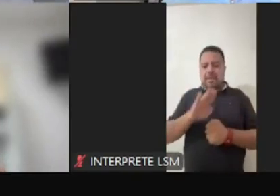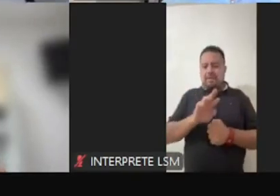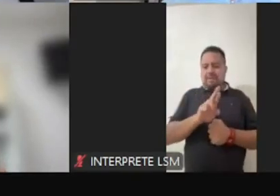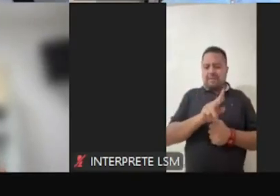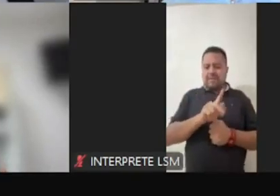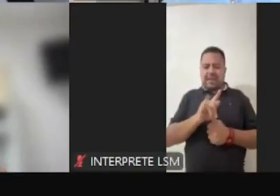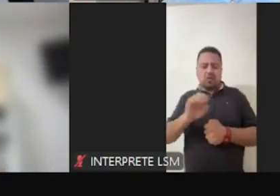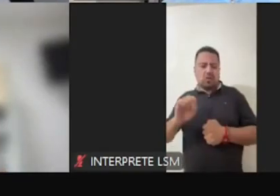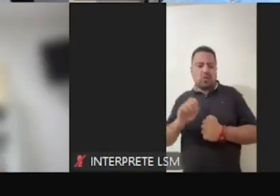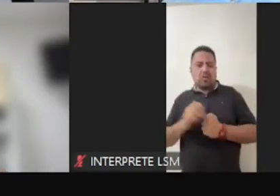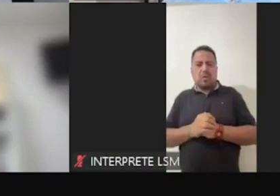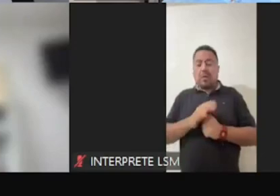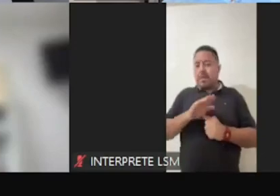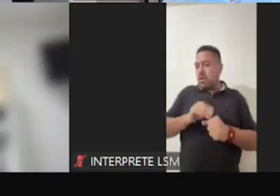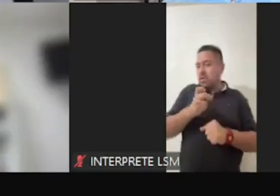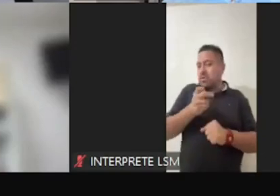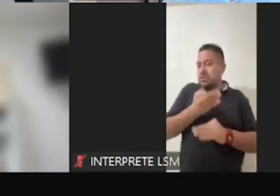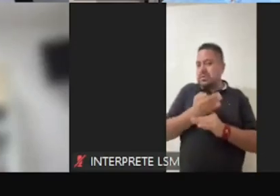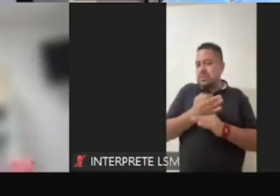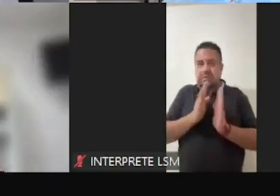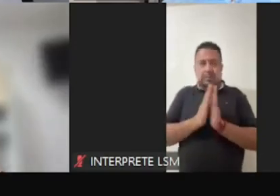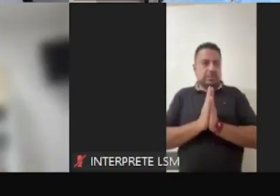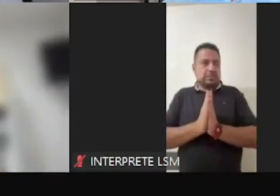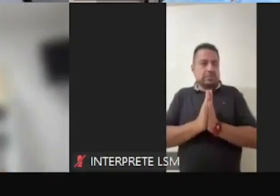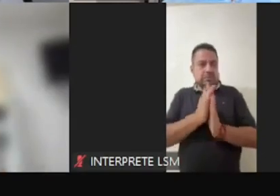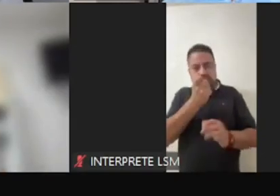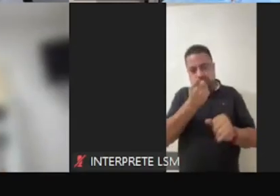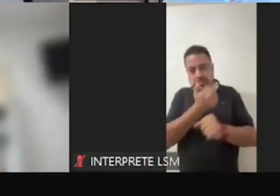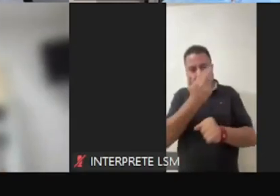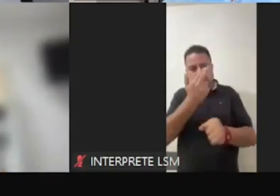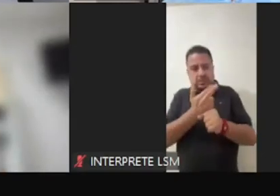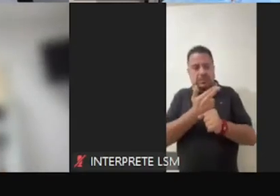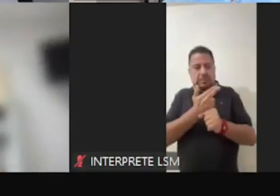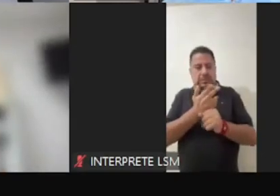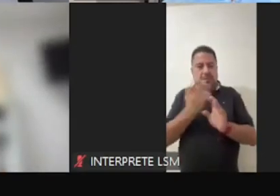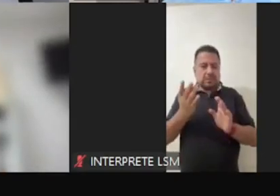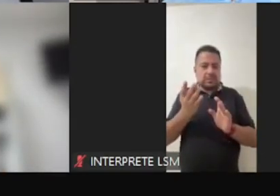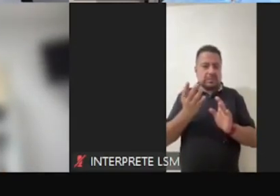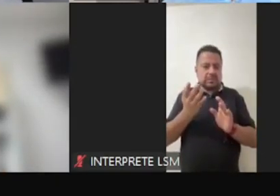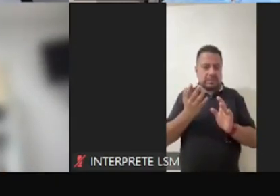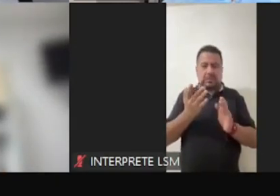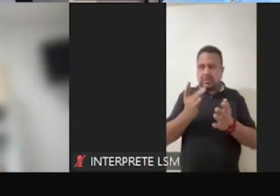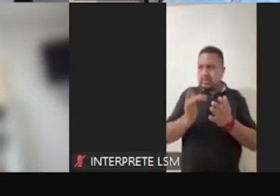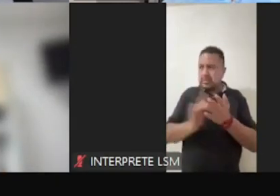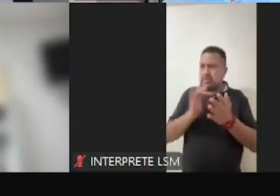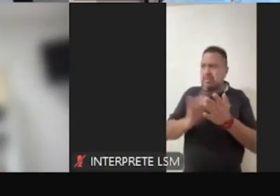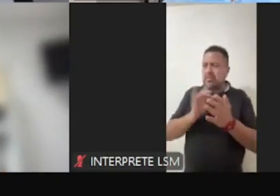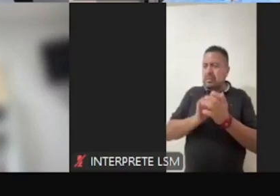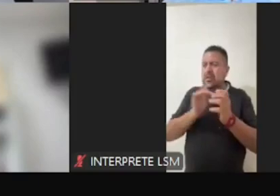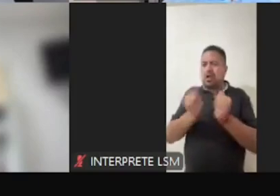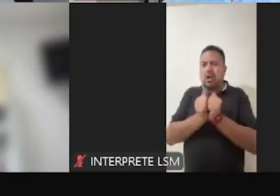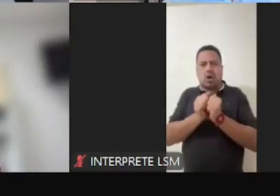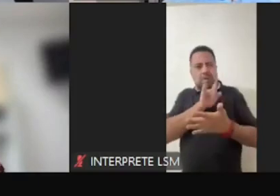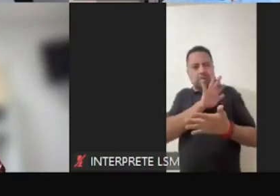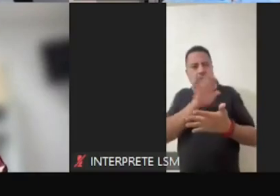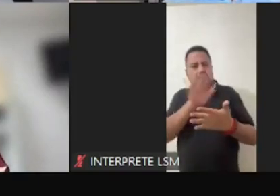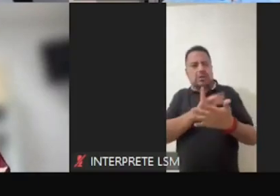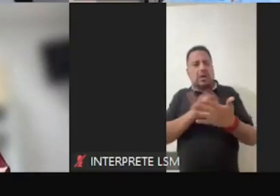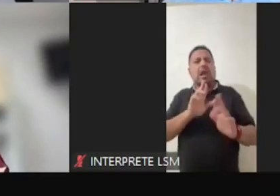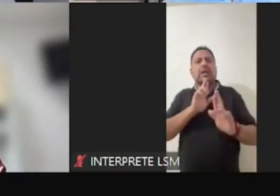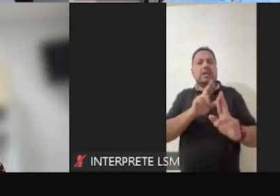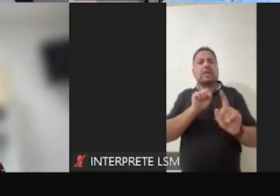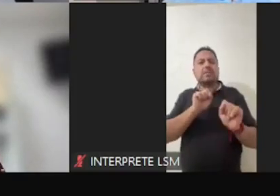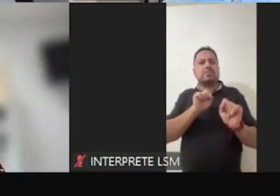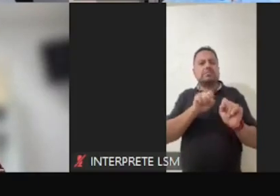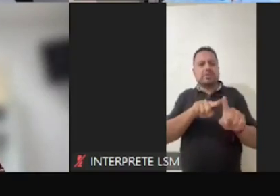Brito por lo tanto le solicito secretaria general de acuerdo nos apoye con la cuenta y los resolutivos del